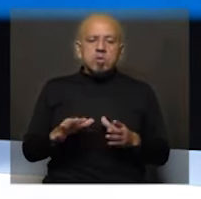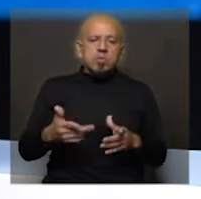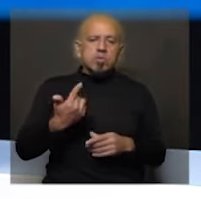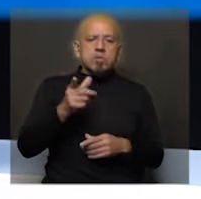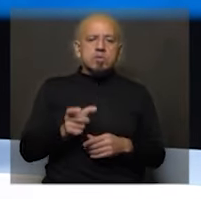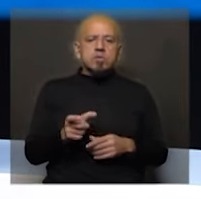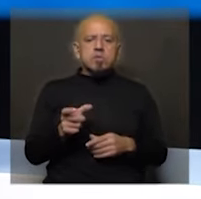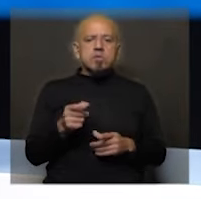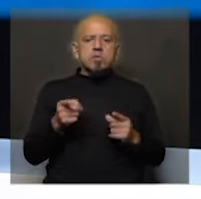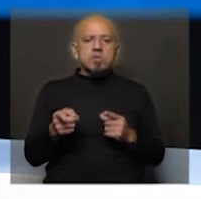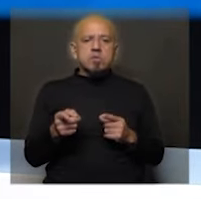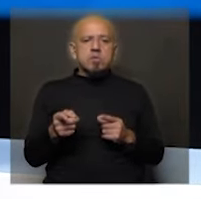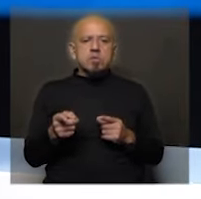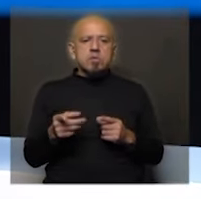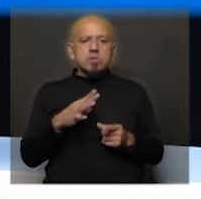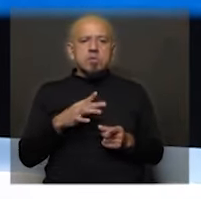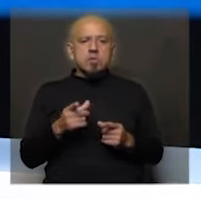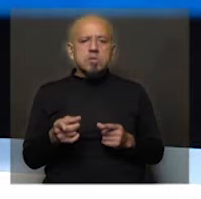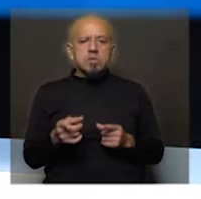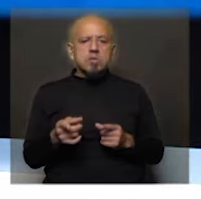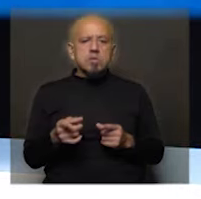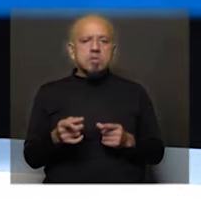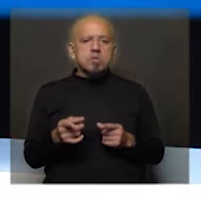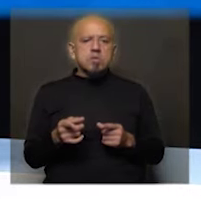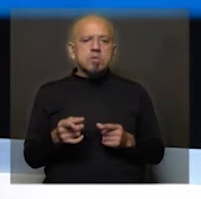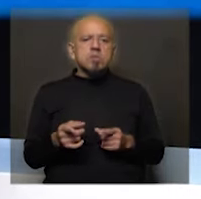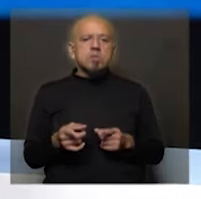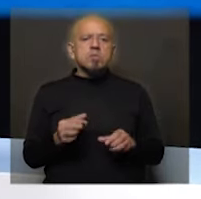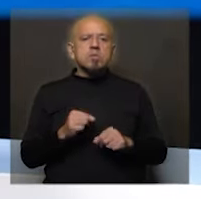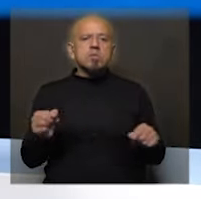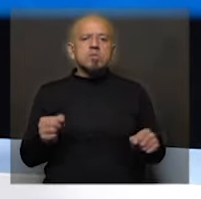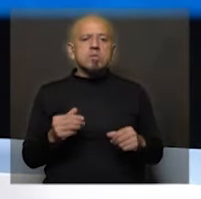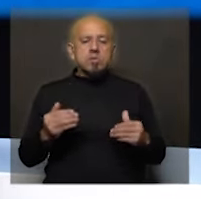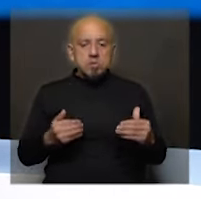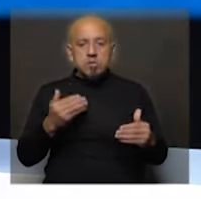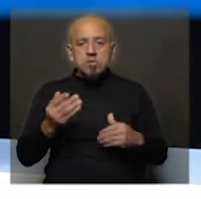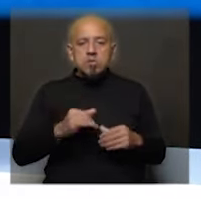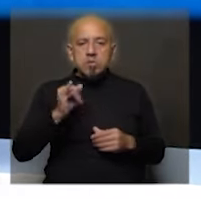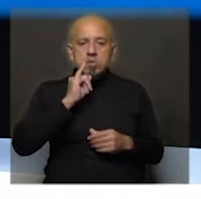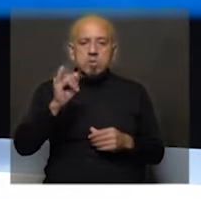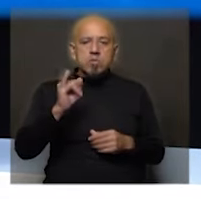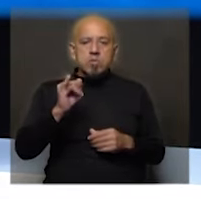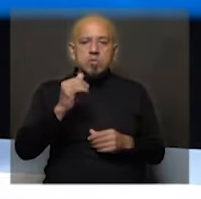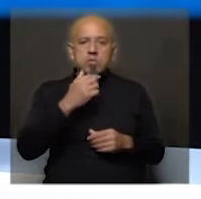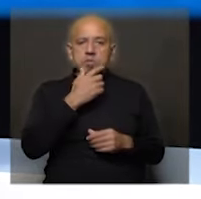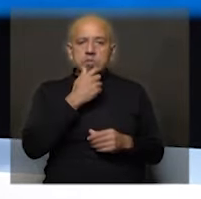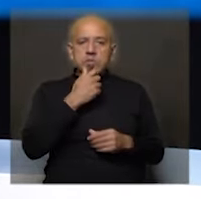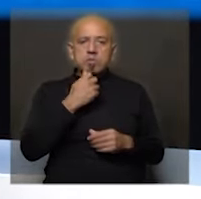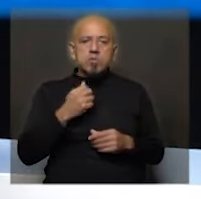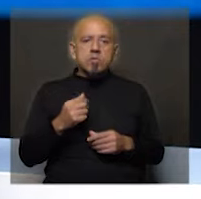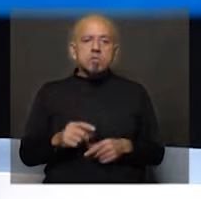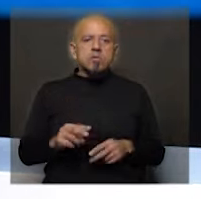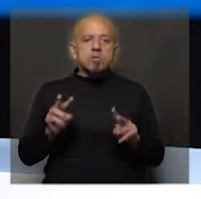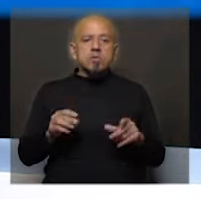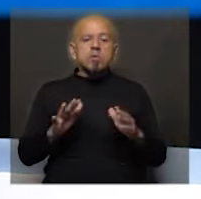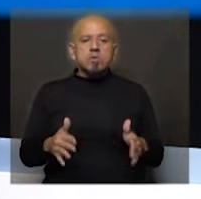persona logra decirlo y y logra además dar el paso a hacer la denuncia que es todo un tema es todo un